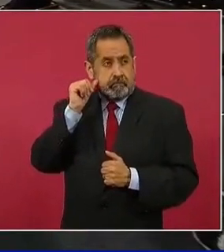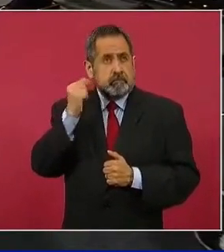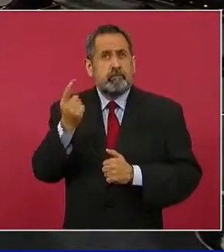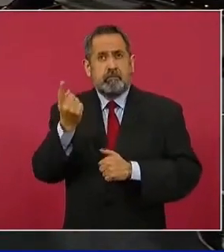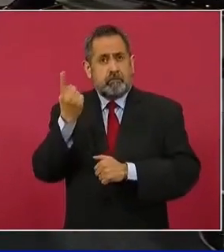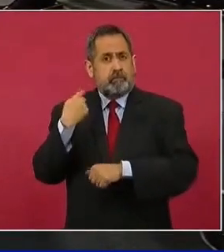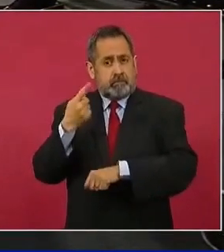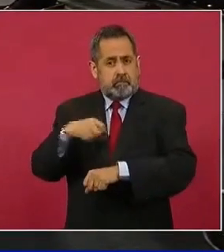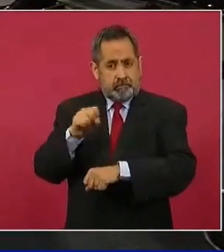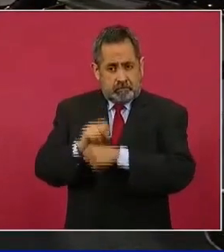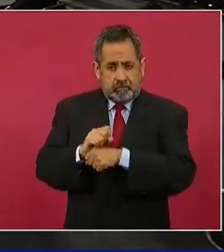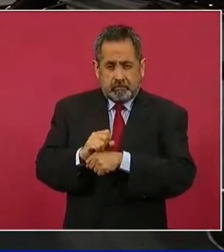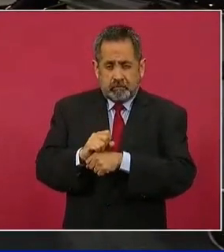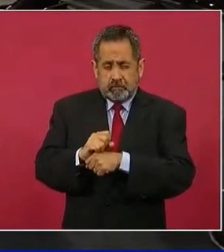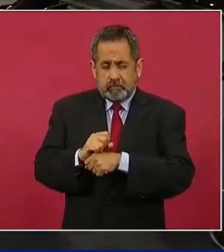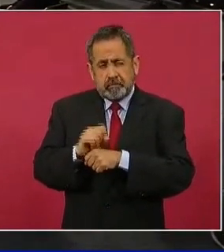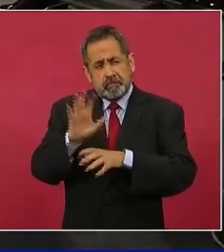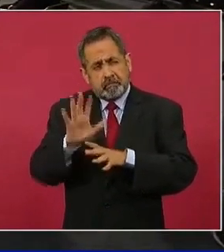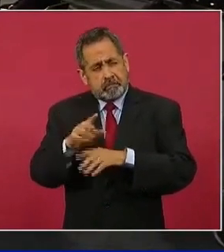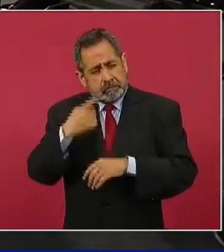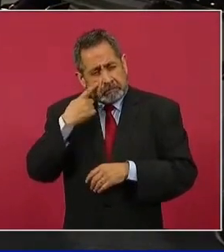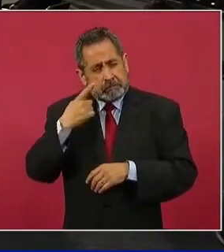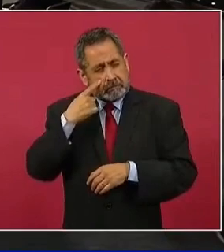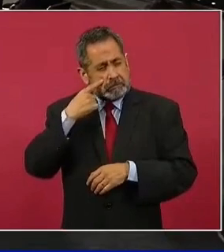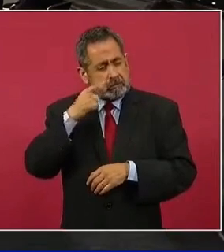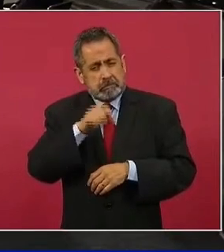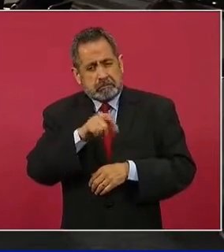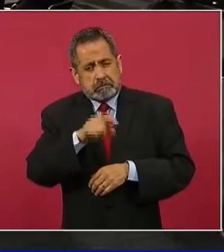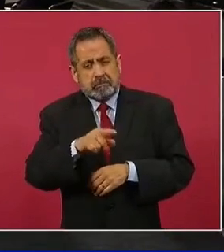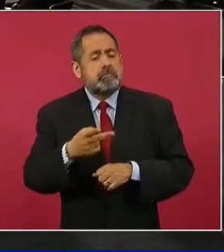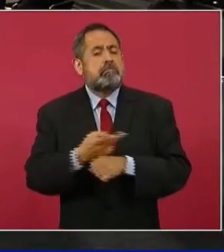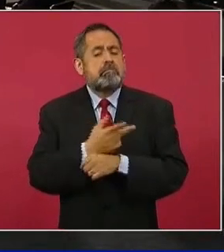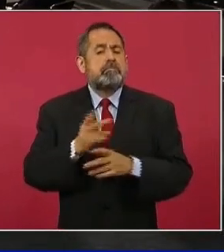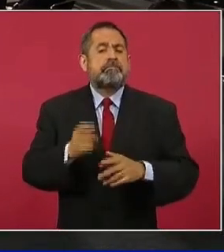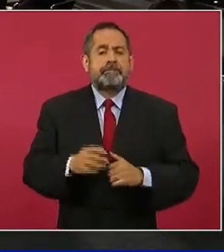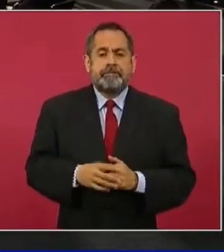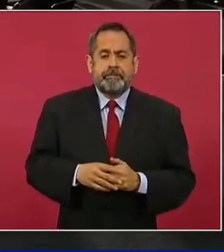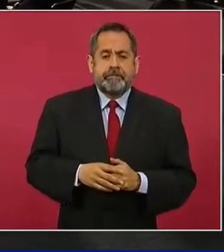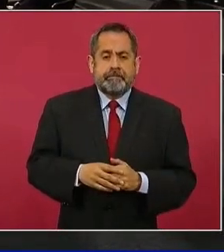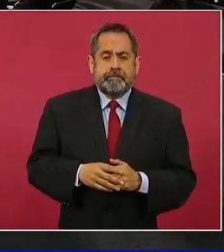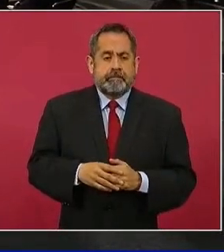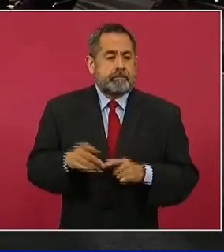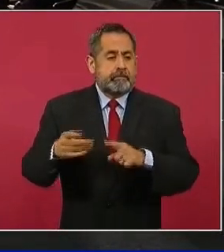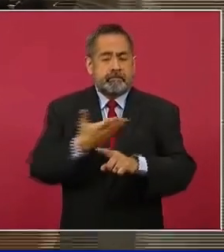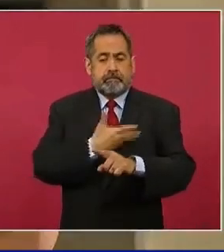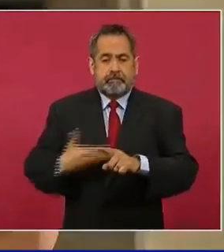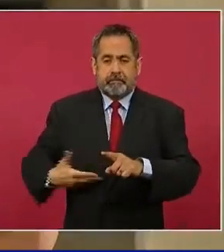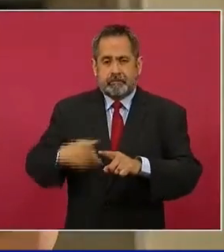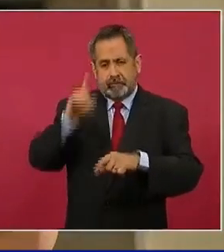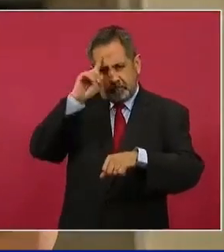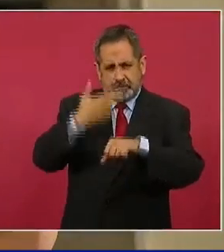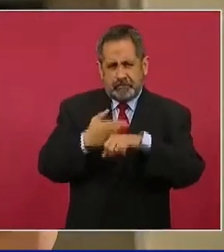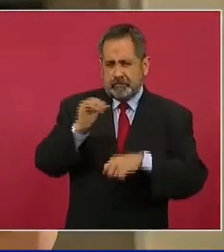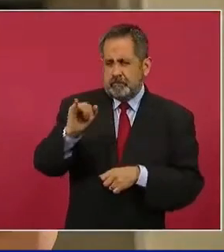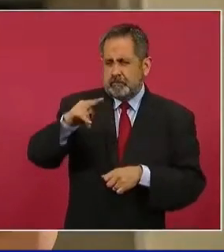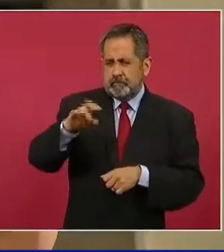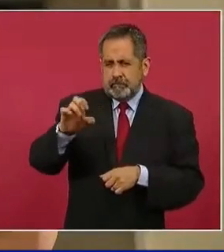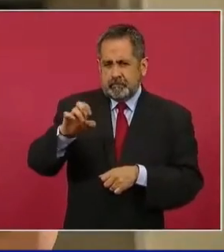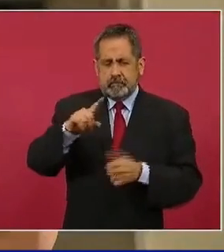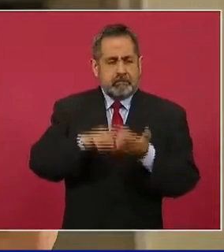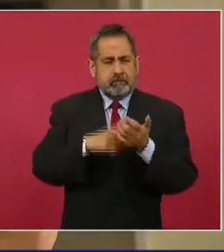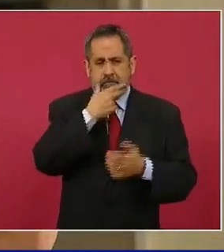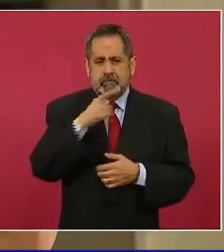pasada, y parece que ya ha sido una constante, que el presidente consejero del INE, Lorenzo Córdoba,